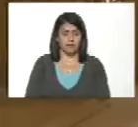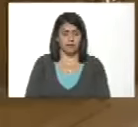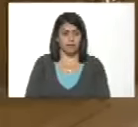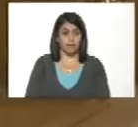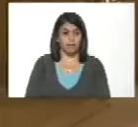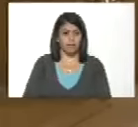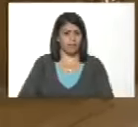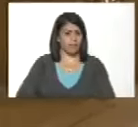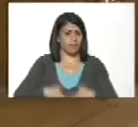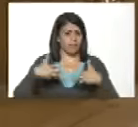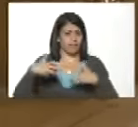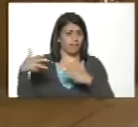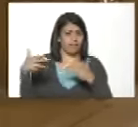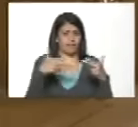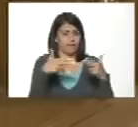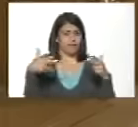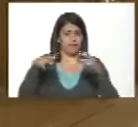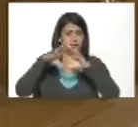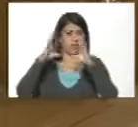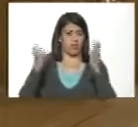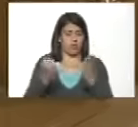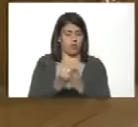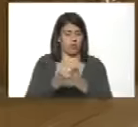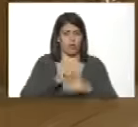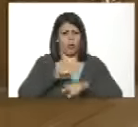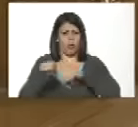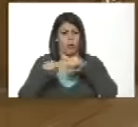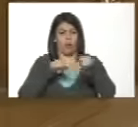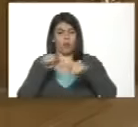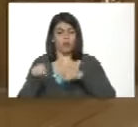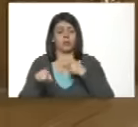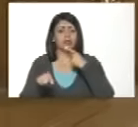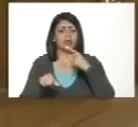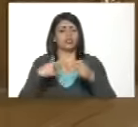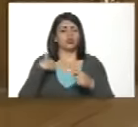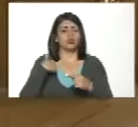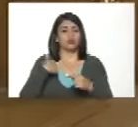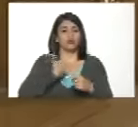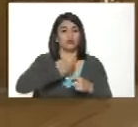utilizan la violencia y luego van por el mundo a decir, somos los perseguidos.